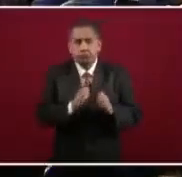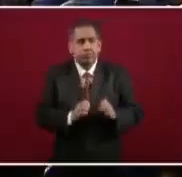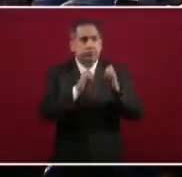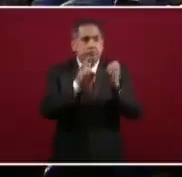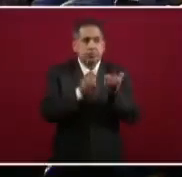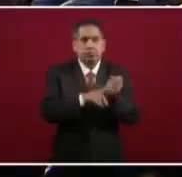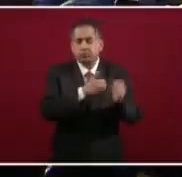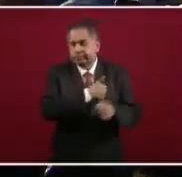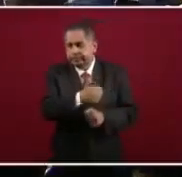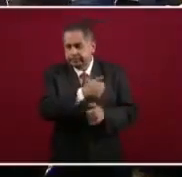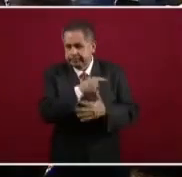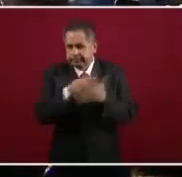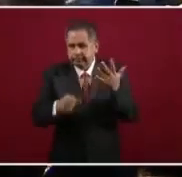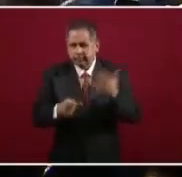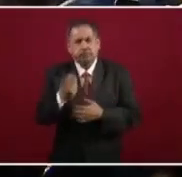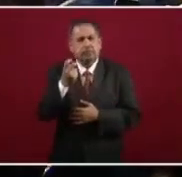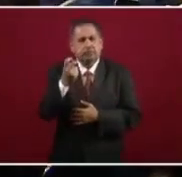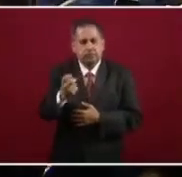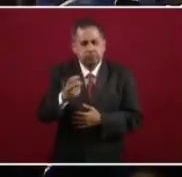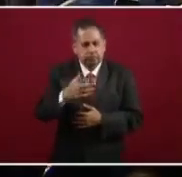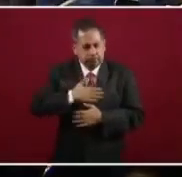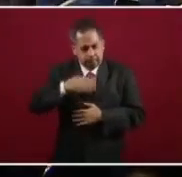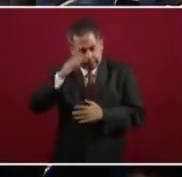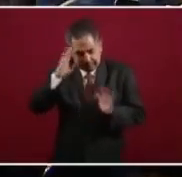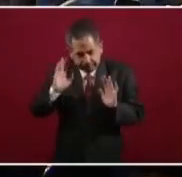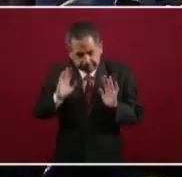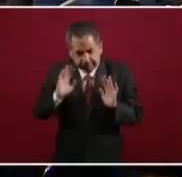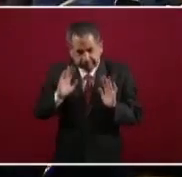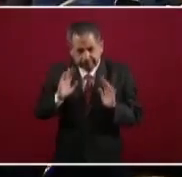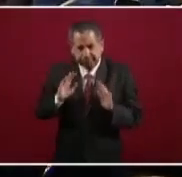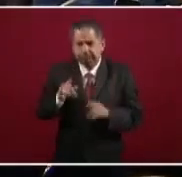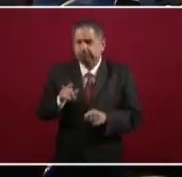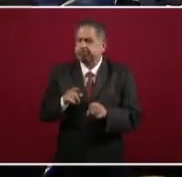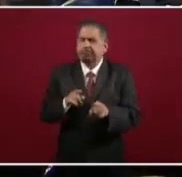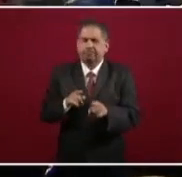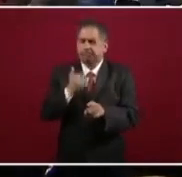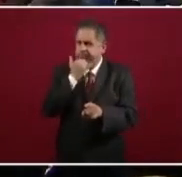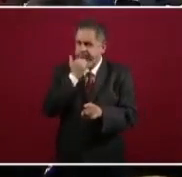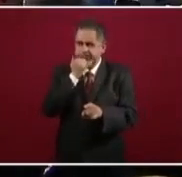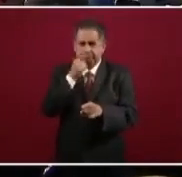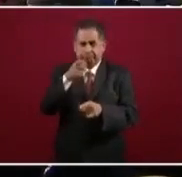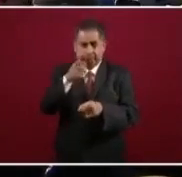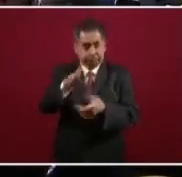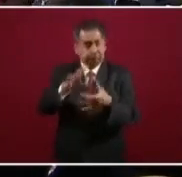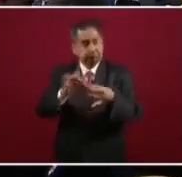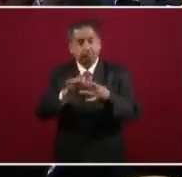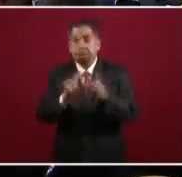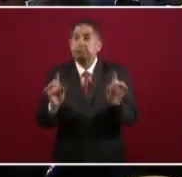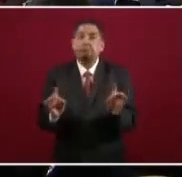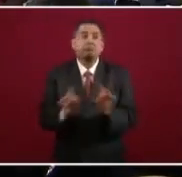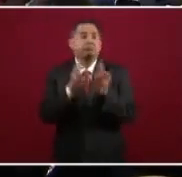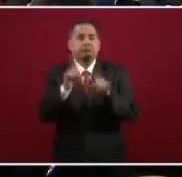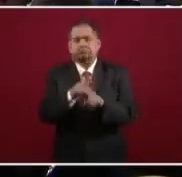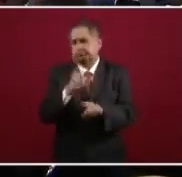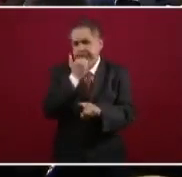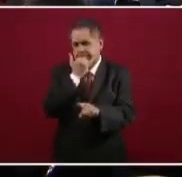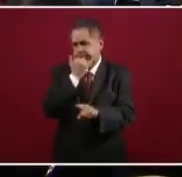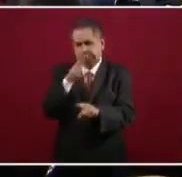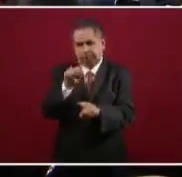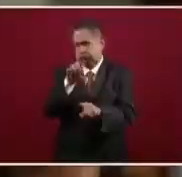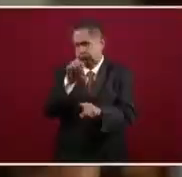rutas que frecuentaban por eso yo considero que es un golpe moral decir o sostener que fue un encuentro fortuito